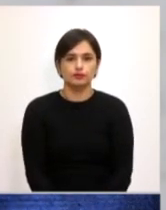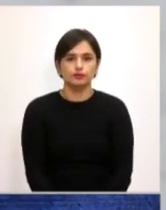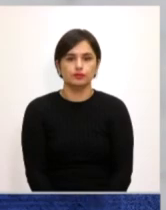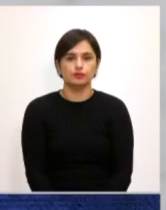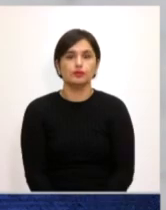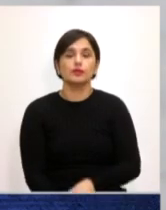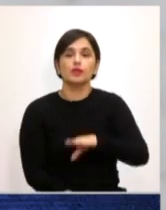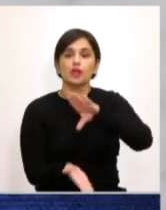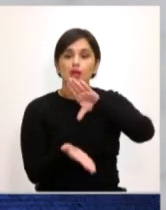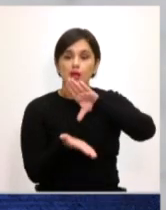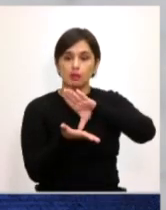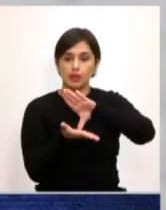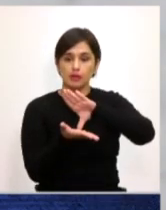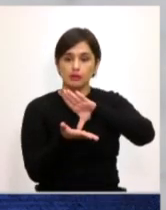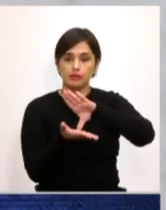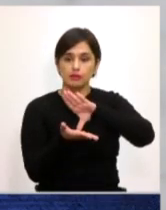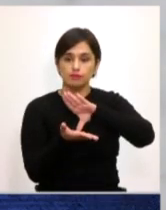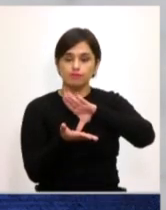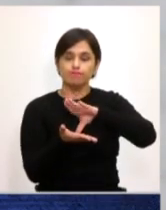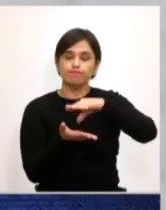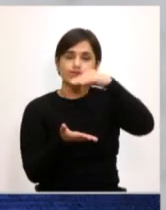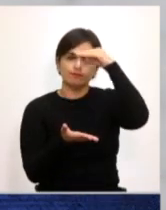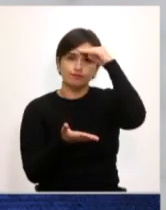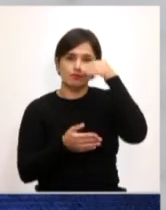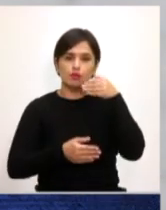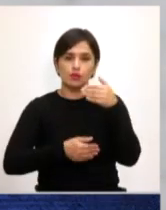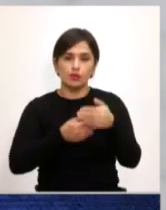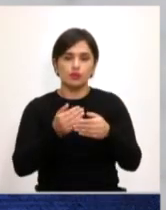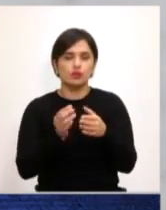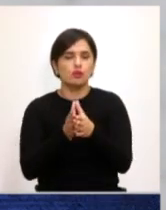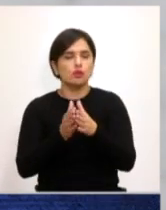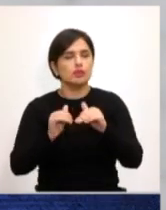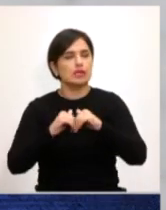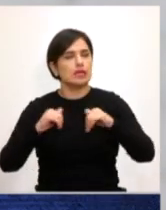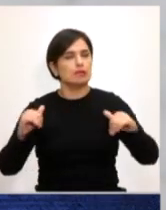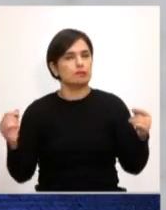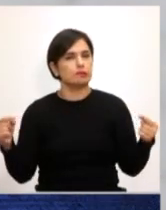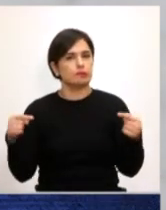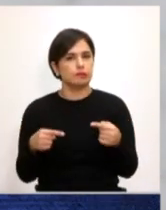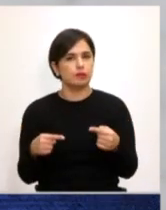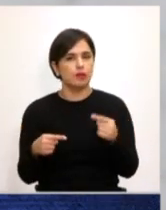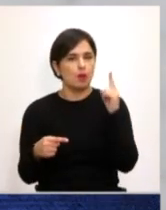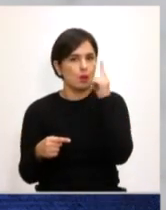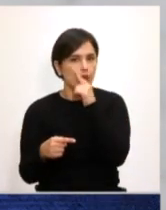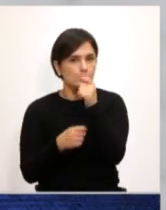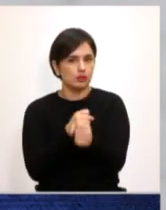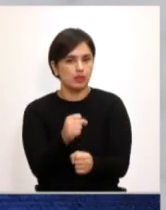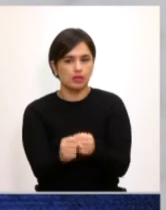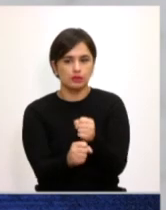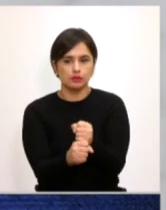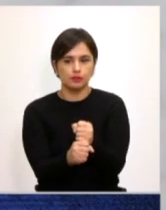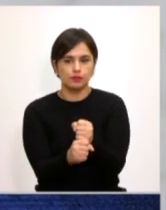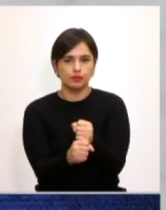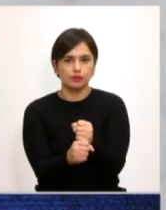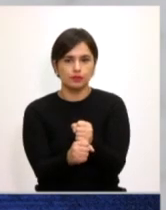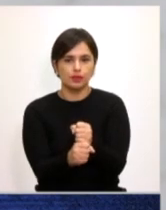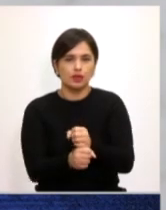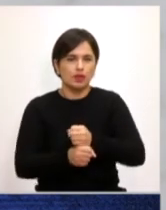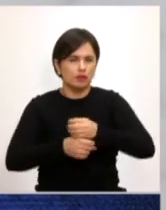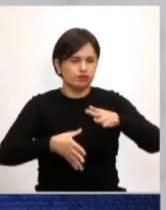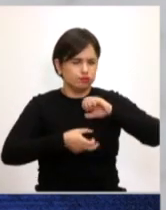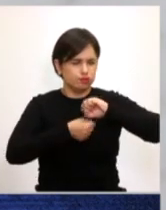Nuestro país ha vivido procesos de enorme división y confrontación en los últimos años. Estallido